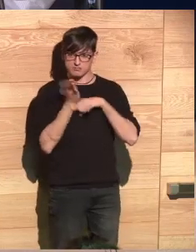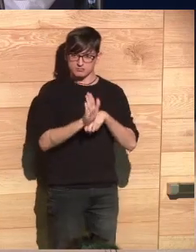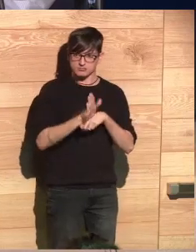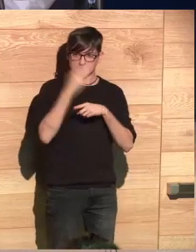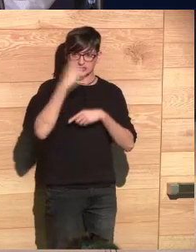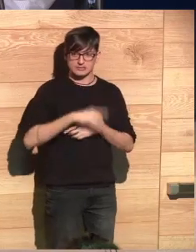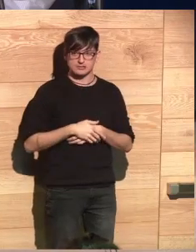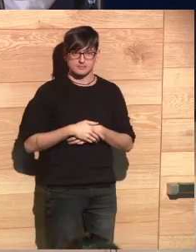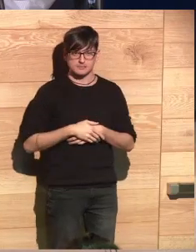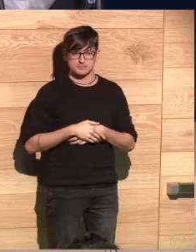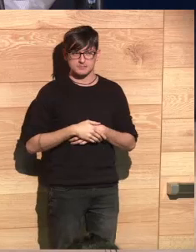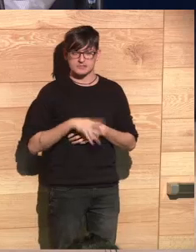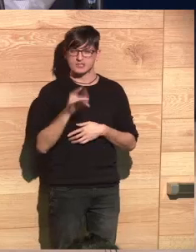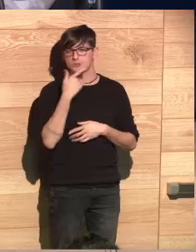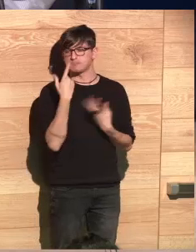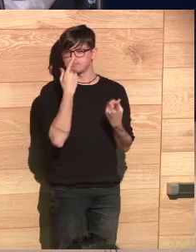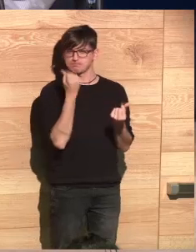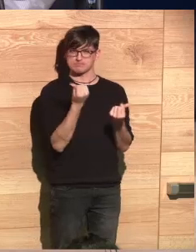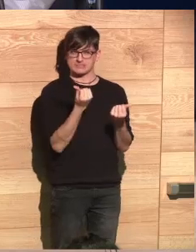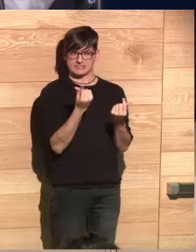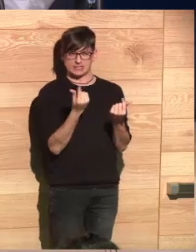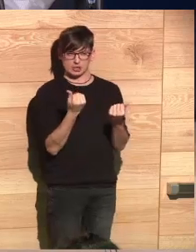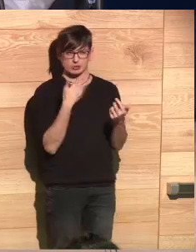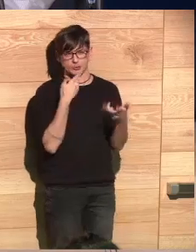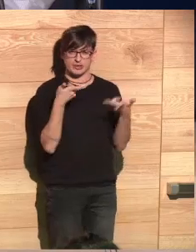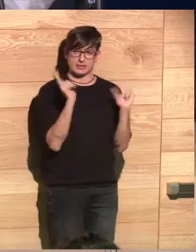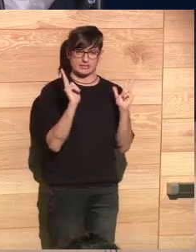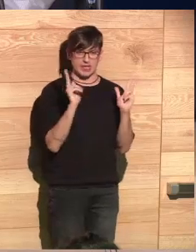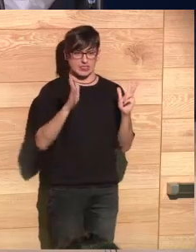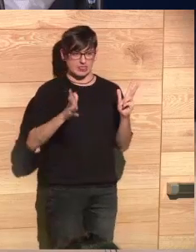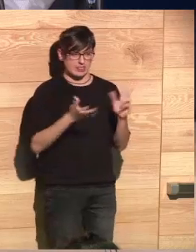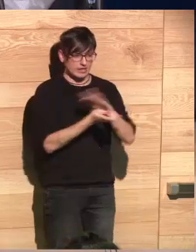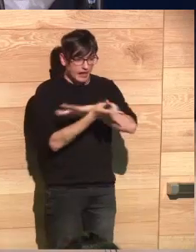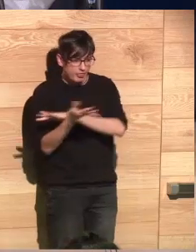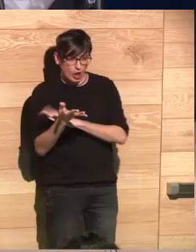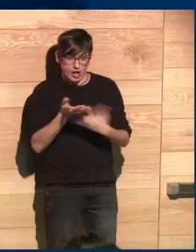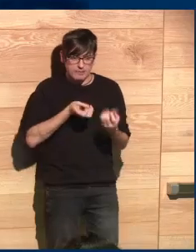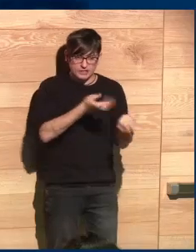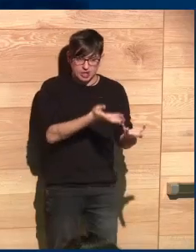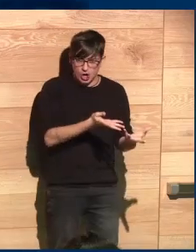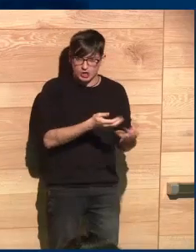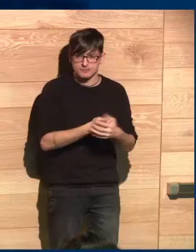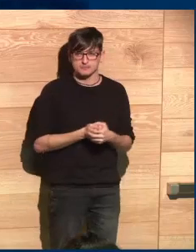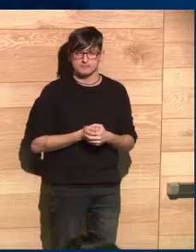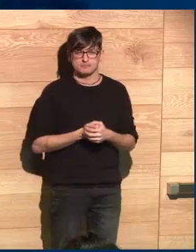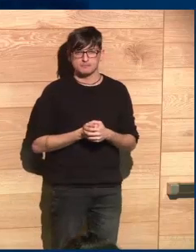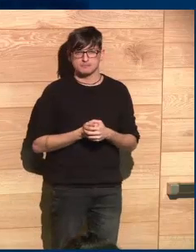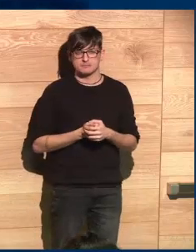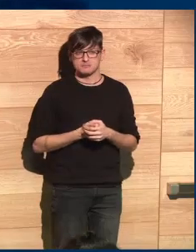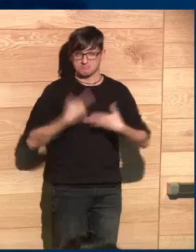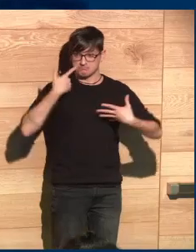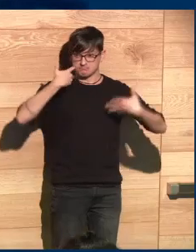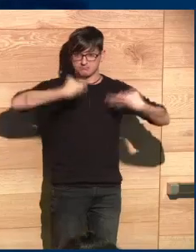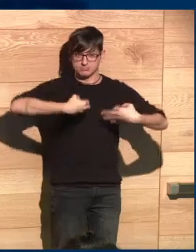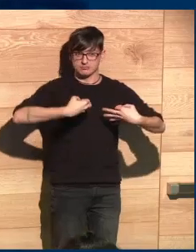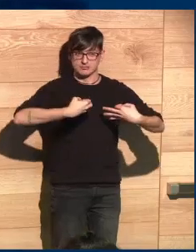no. No. Tienes esa sensación que es la que nos dan los juegos de libertad, de creación, de expresión. Y realmente te